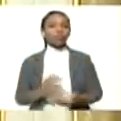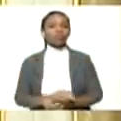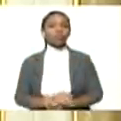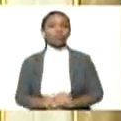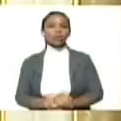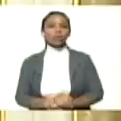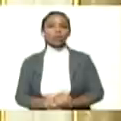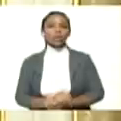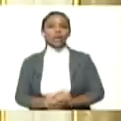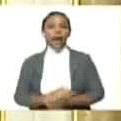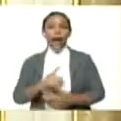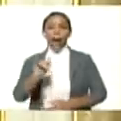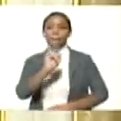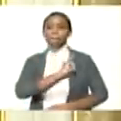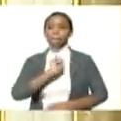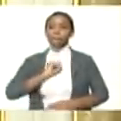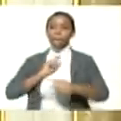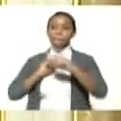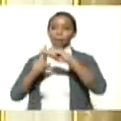el que identificó a Aristóbulo